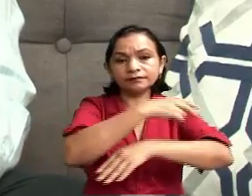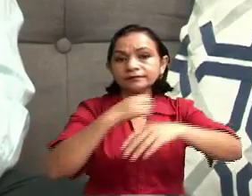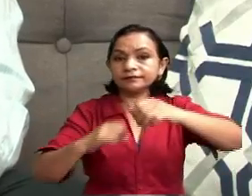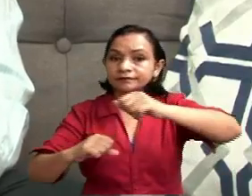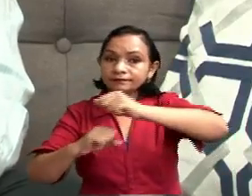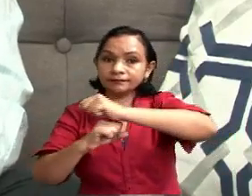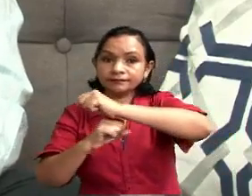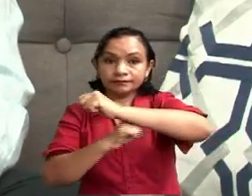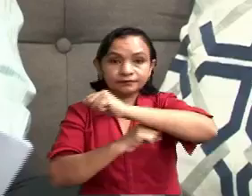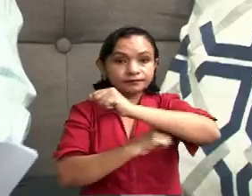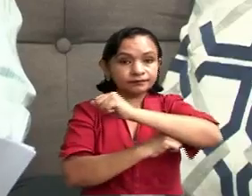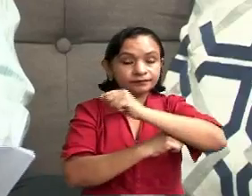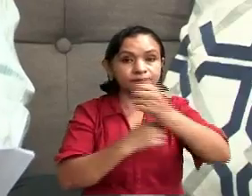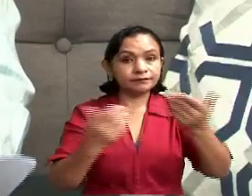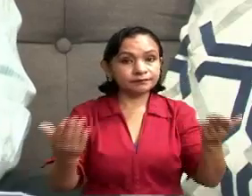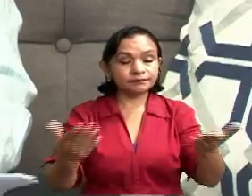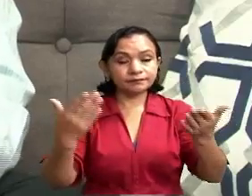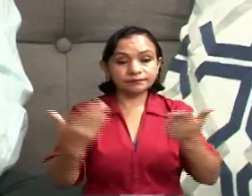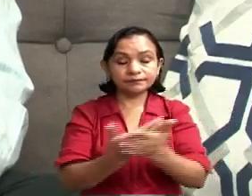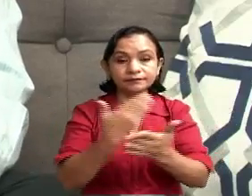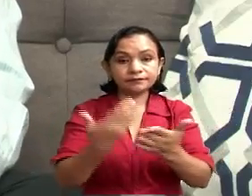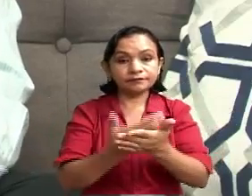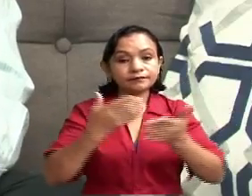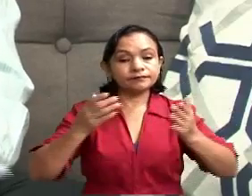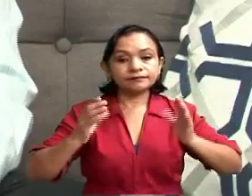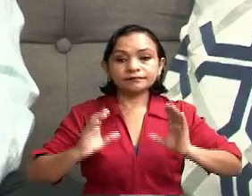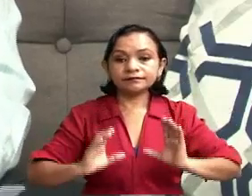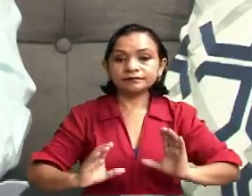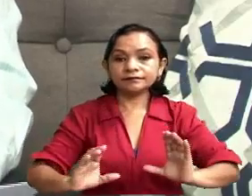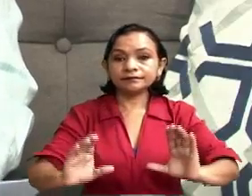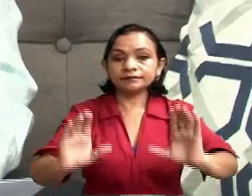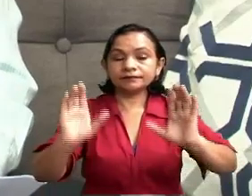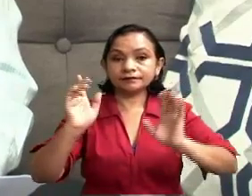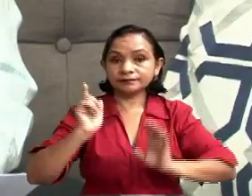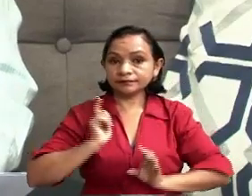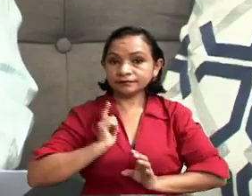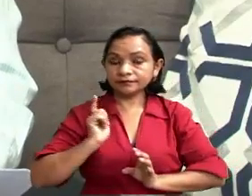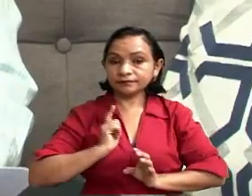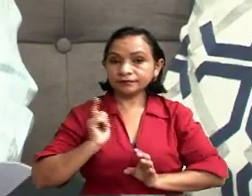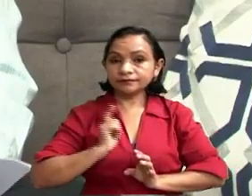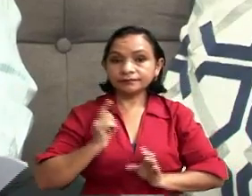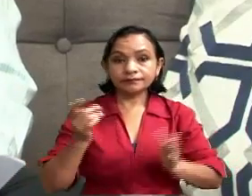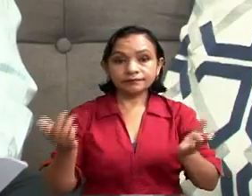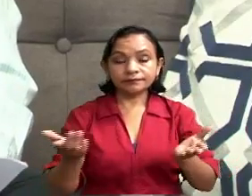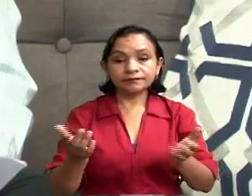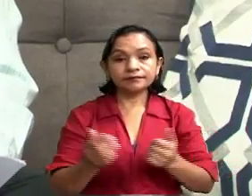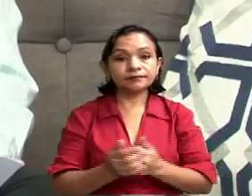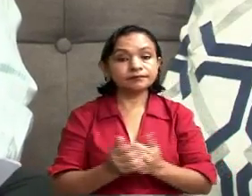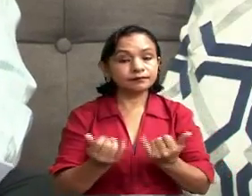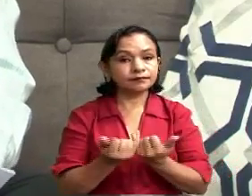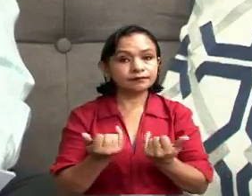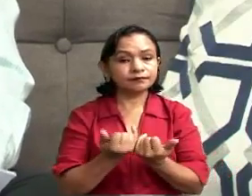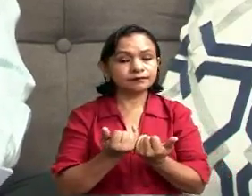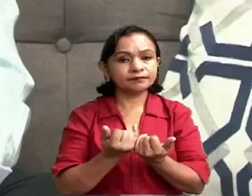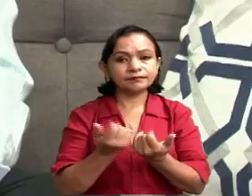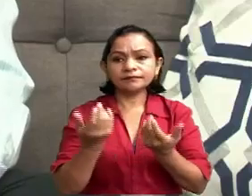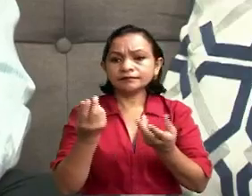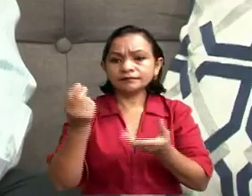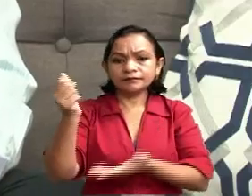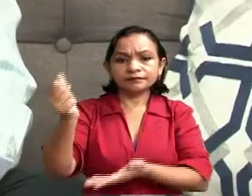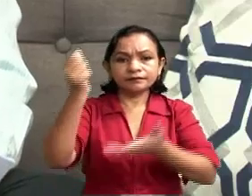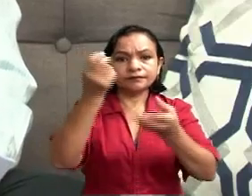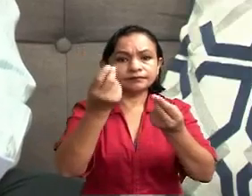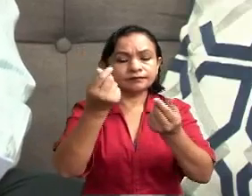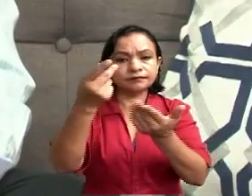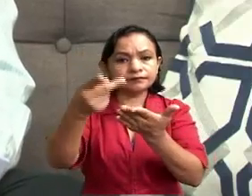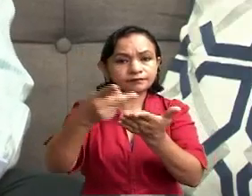puentes, de nuevas carreteras, de mantenimiento del fondo de mantenimiento vial, de proyectos